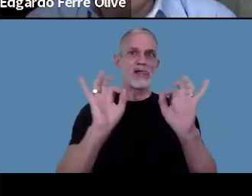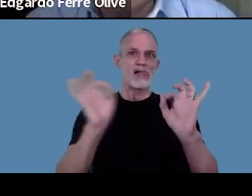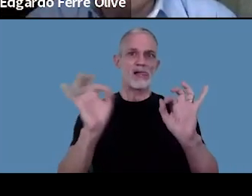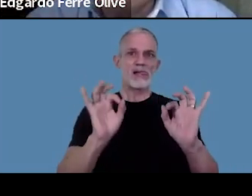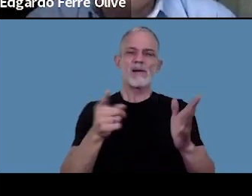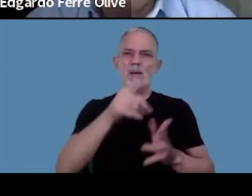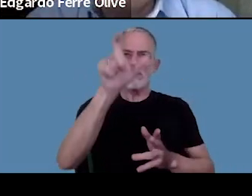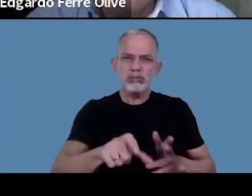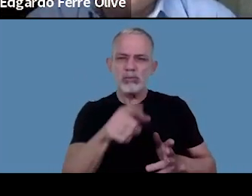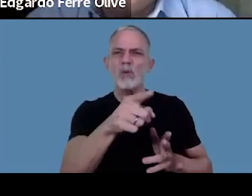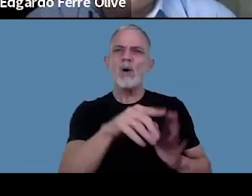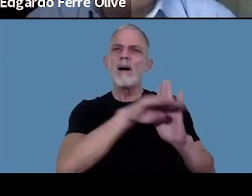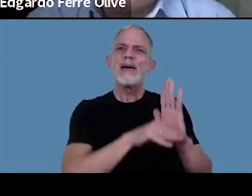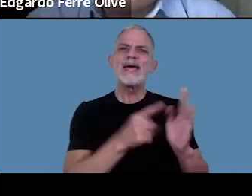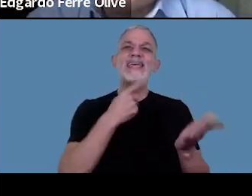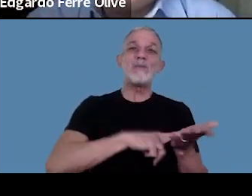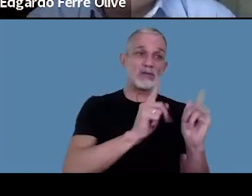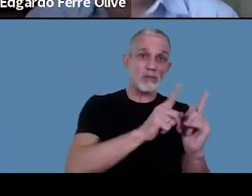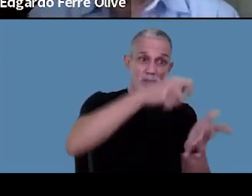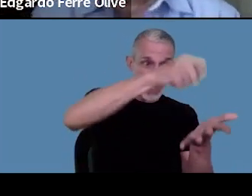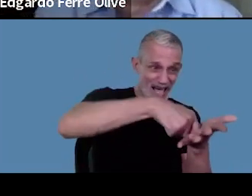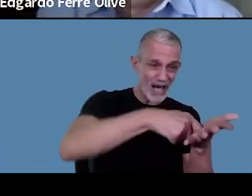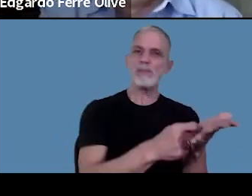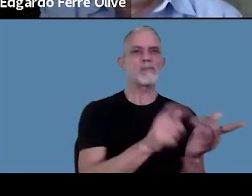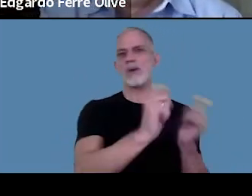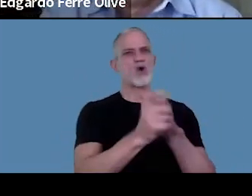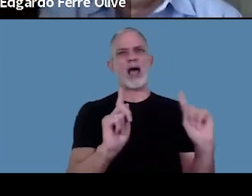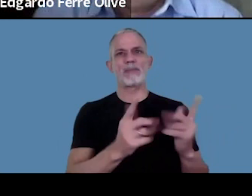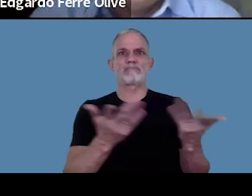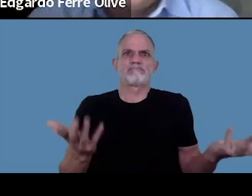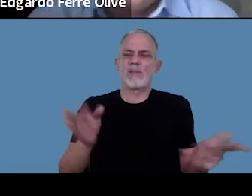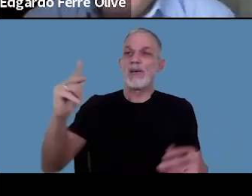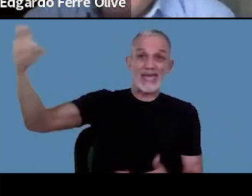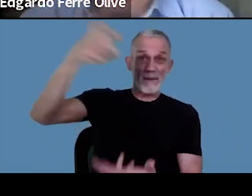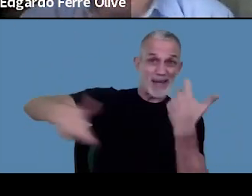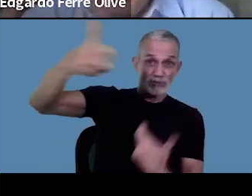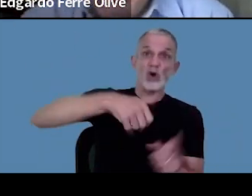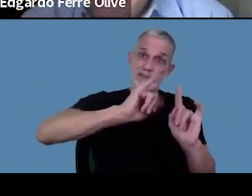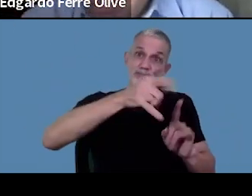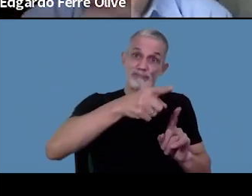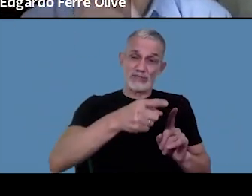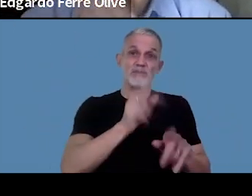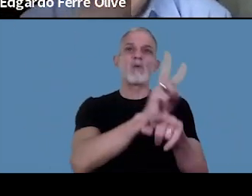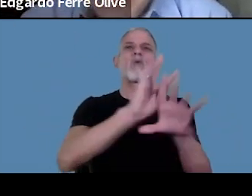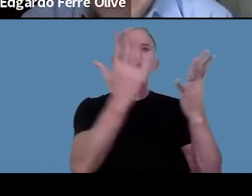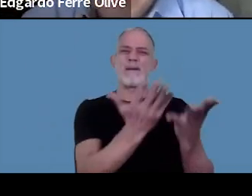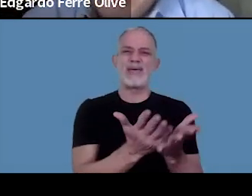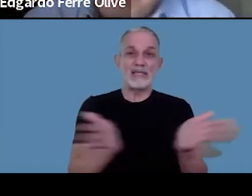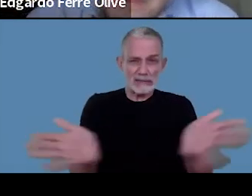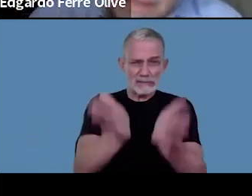con las normas vigentes al momento de la firma del proyecto. Entonces, esto que va a traer inversiones y se cuida el ambiente. Todo el tema de incentivos fiscales, las